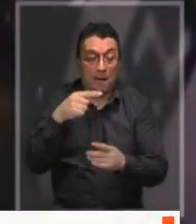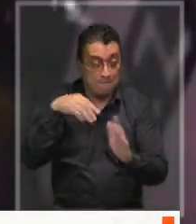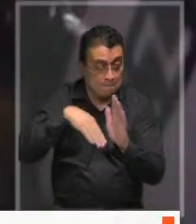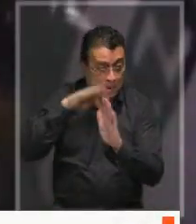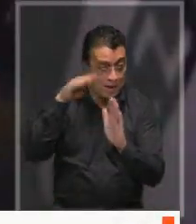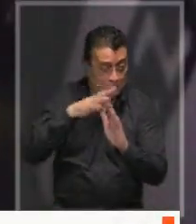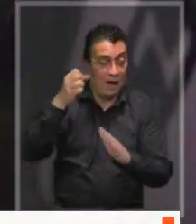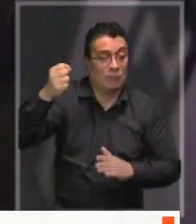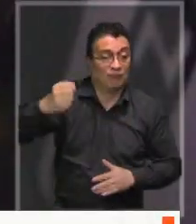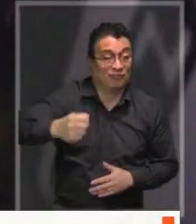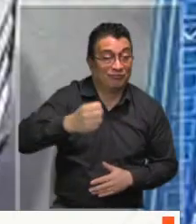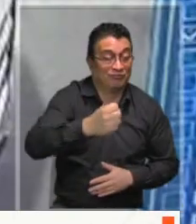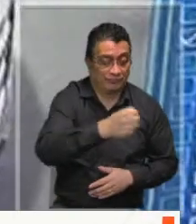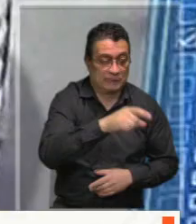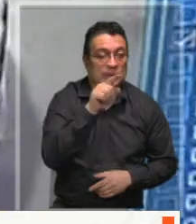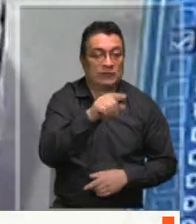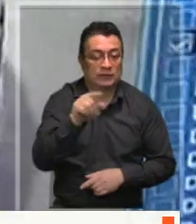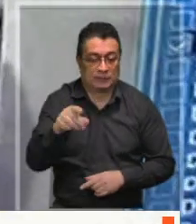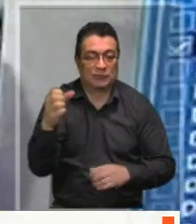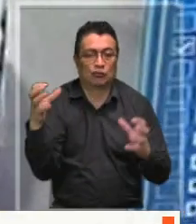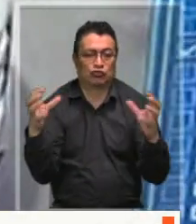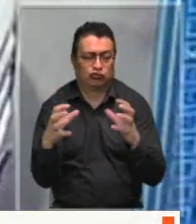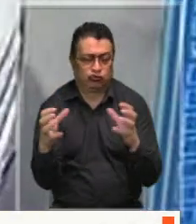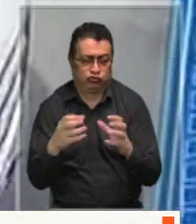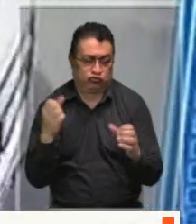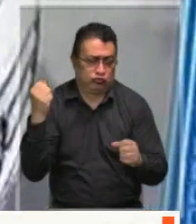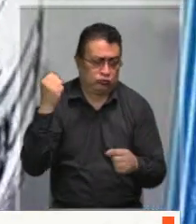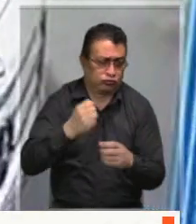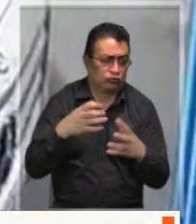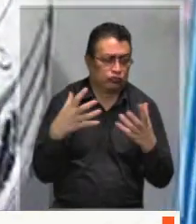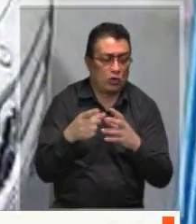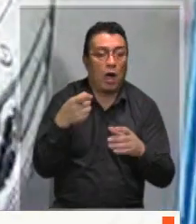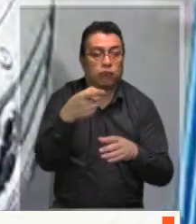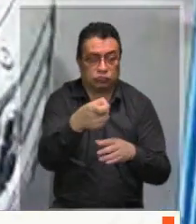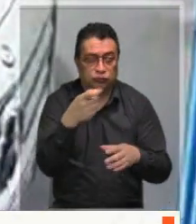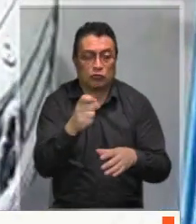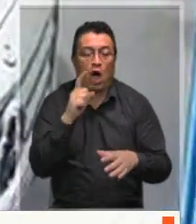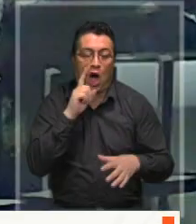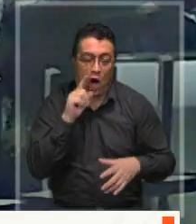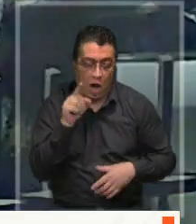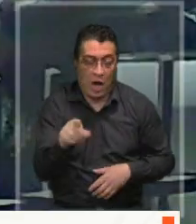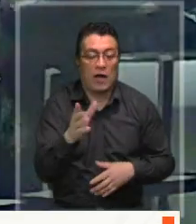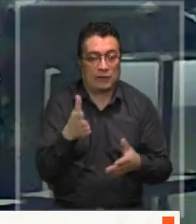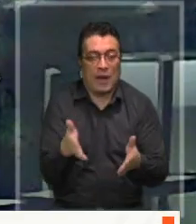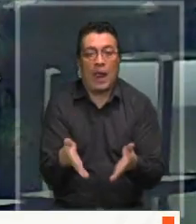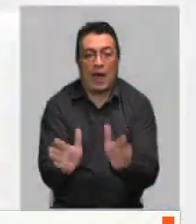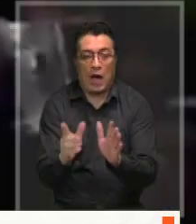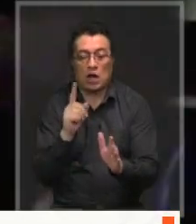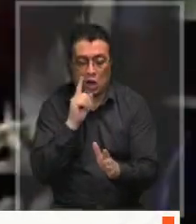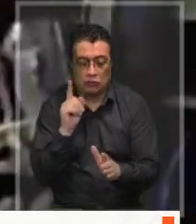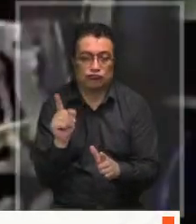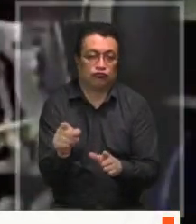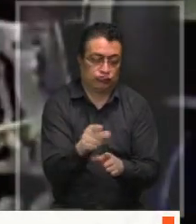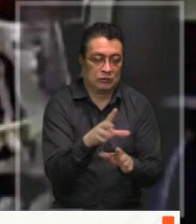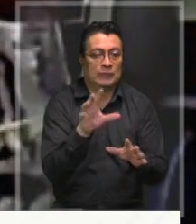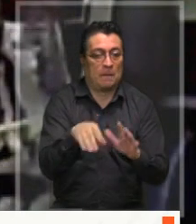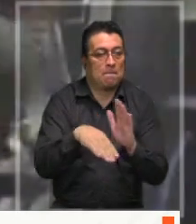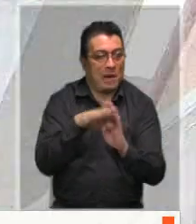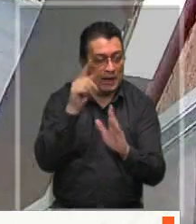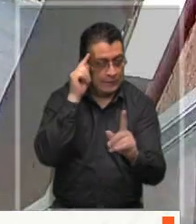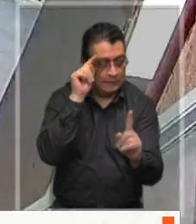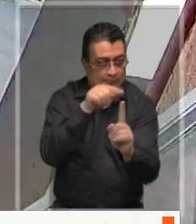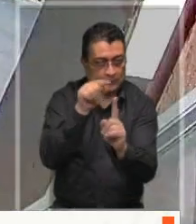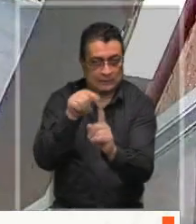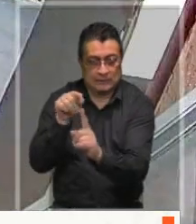mayor tasa de homicidios, de delitos violentos ejecutados con armas de fuego y en la vía pública. Lugares donde